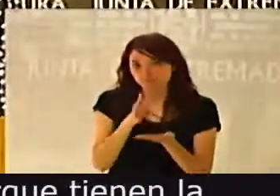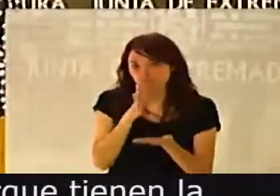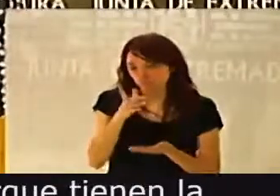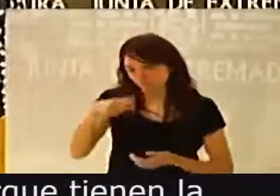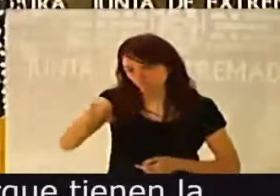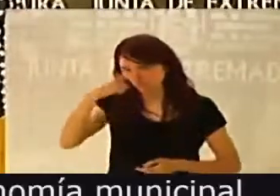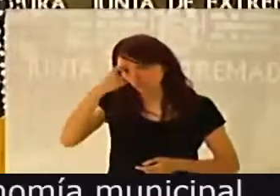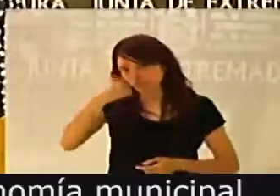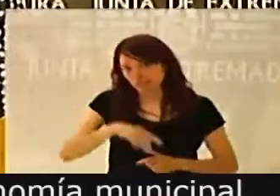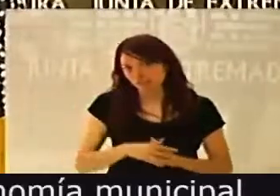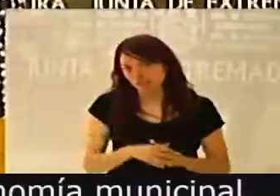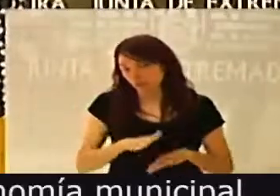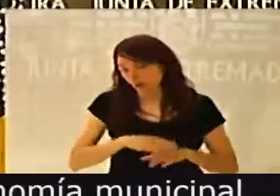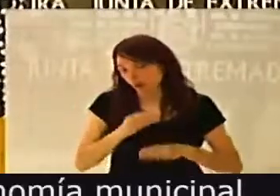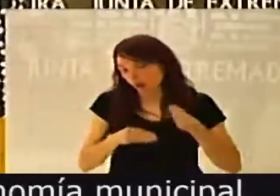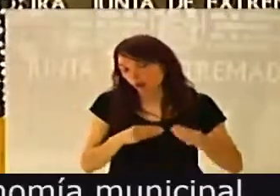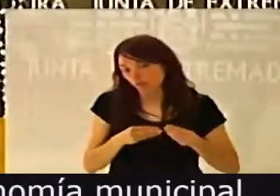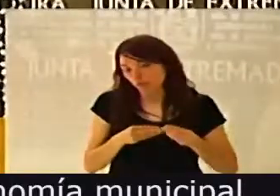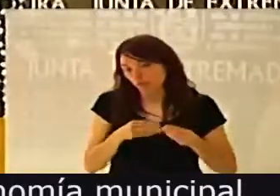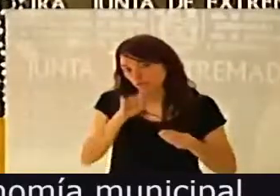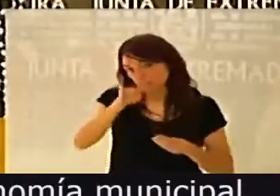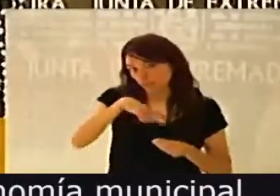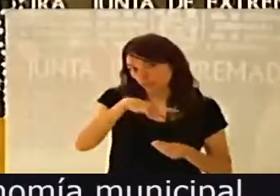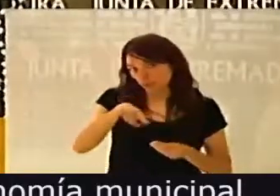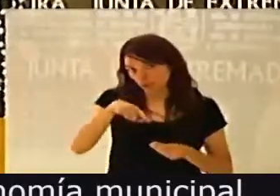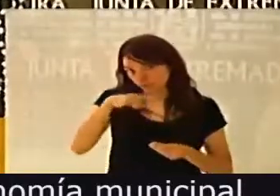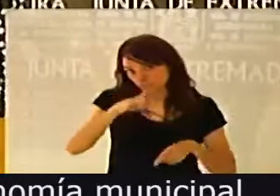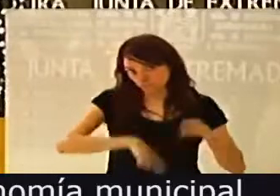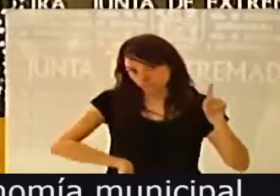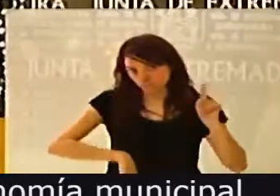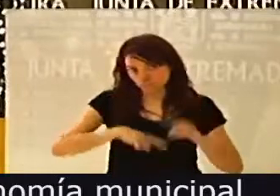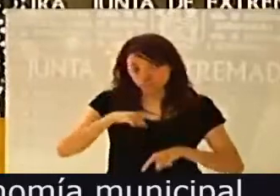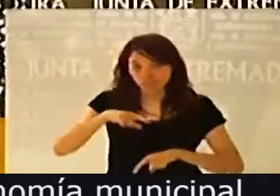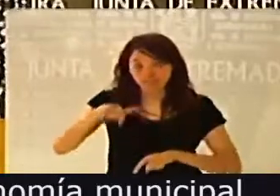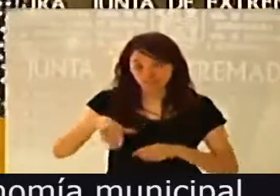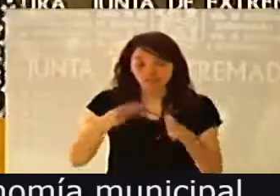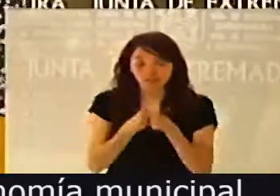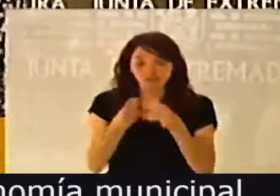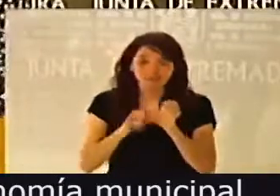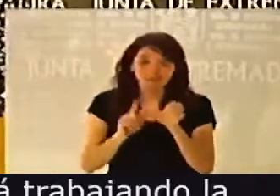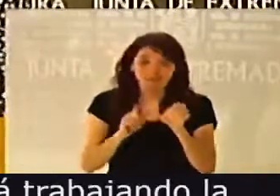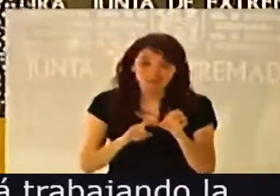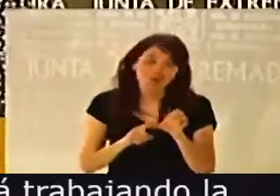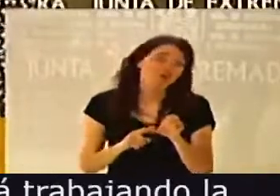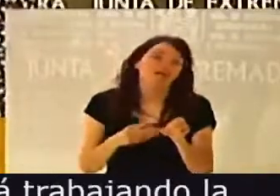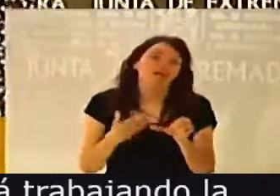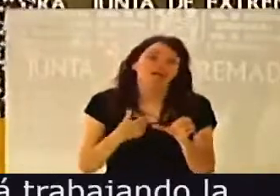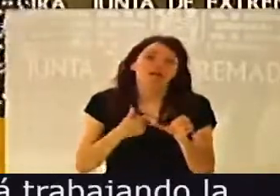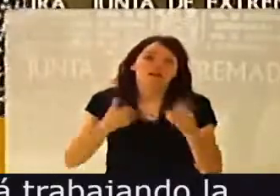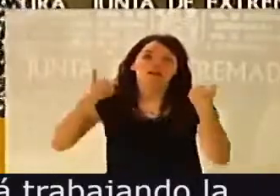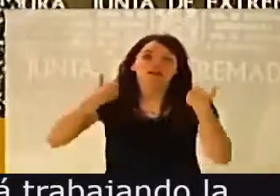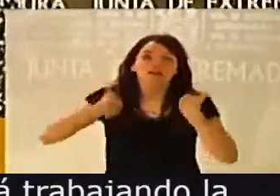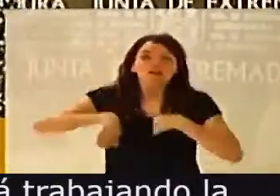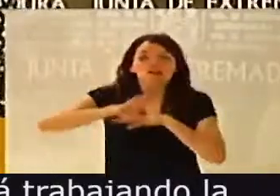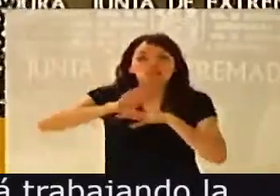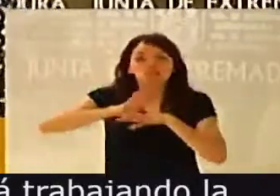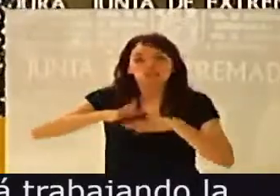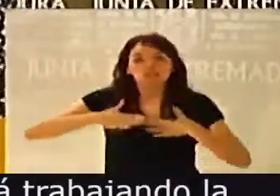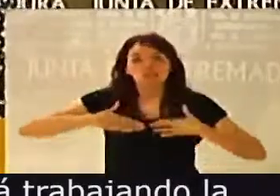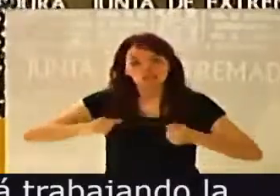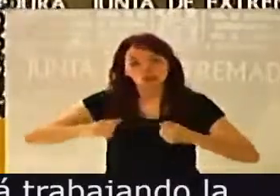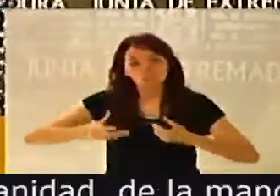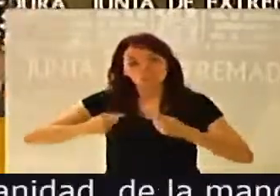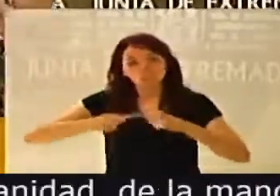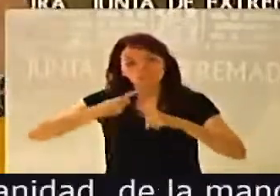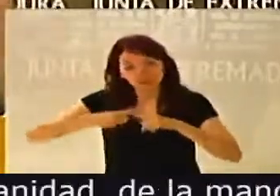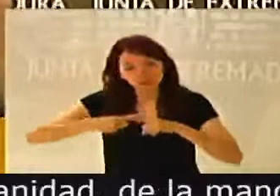conocen, para hacerlo. Lo que está trabajando la Junta de Extremadura desde la Consejería de Sanidad, de la mano de la FEMPE